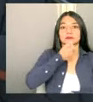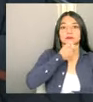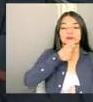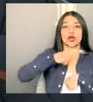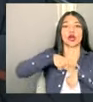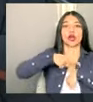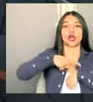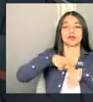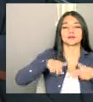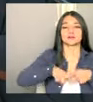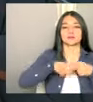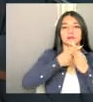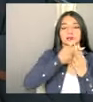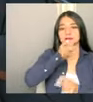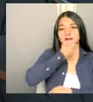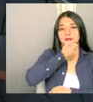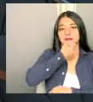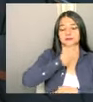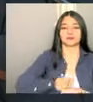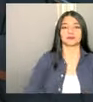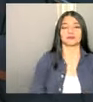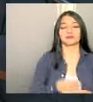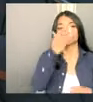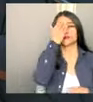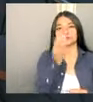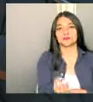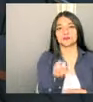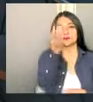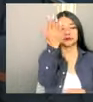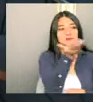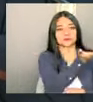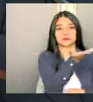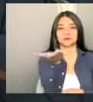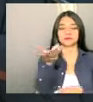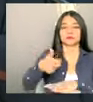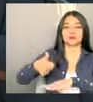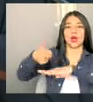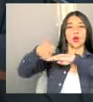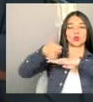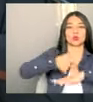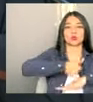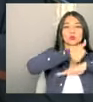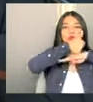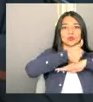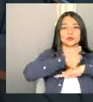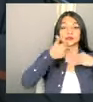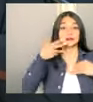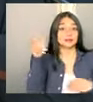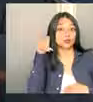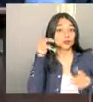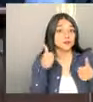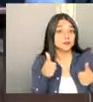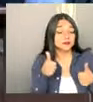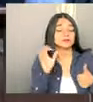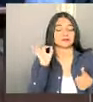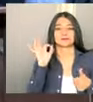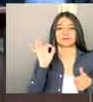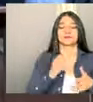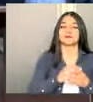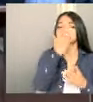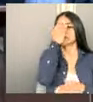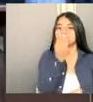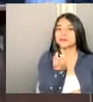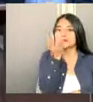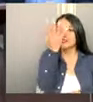quien inicia las mismas. Araí. Buenos días a las autoridades. No sé si me escuchan ahí. Sí, ya. Buenos